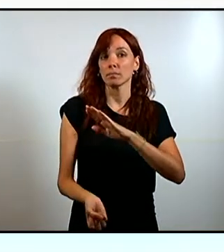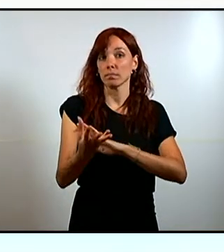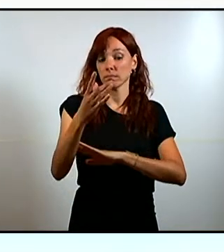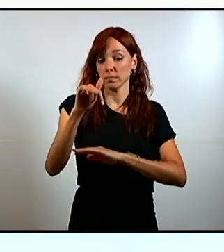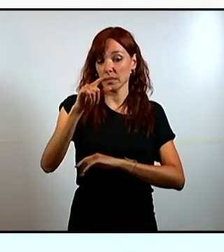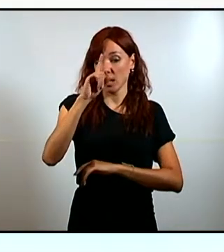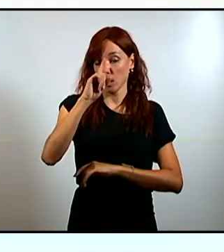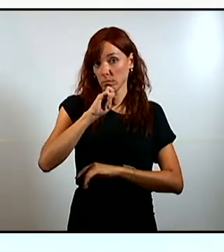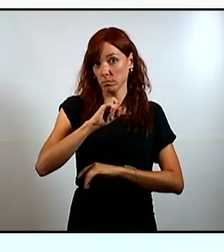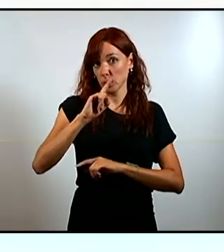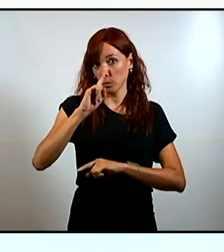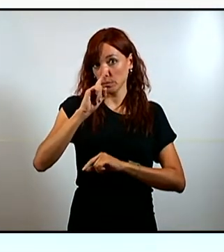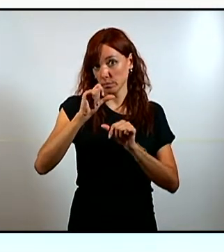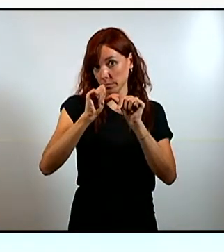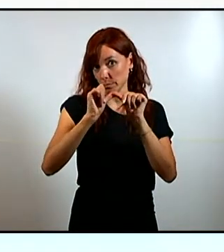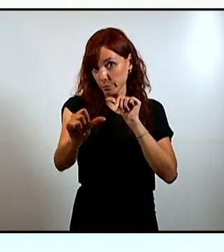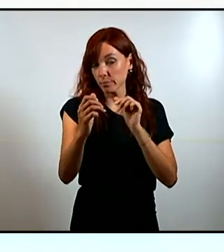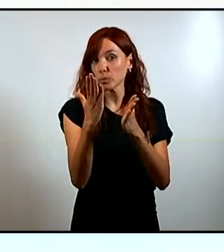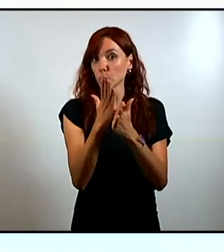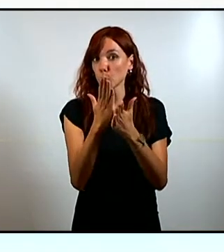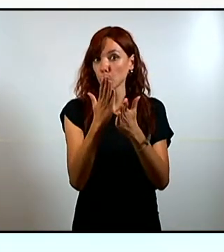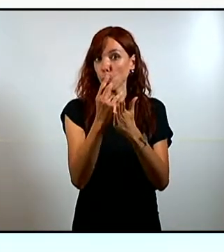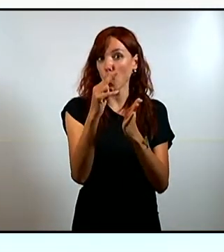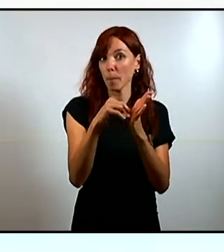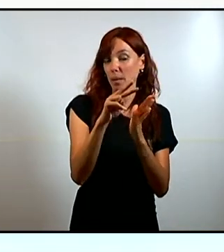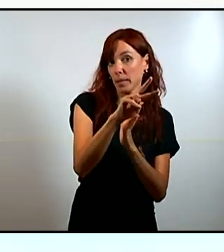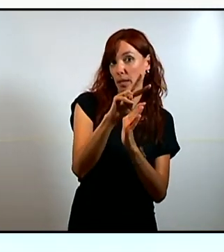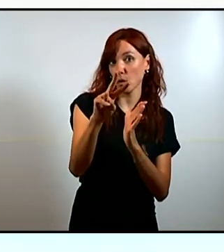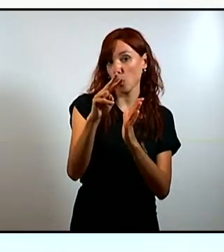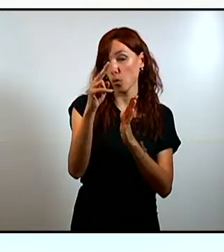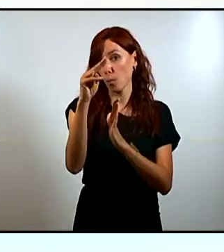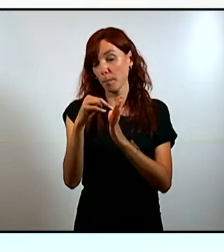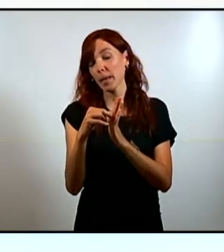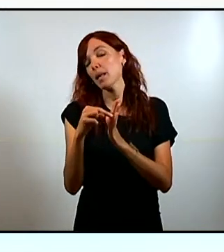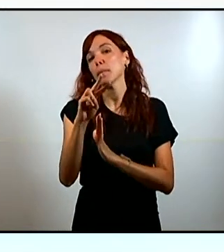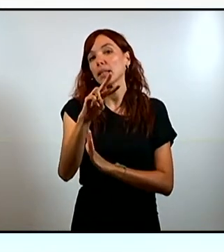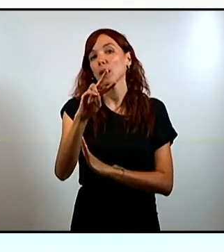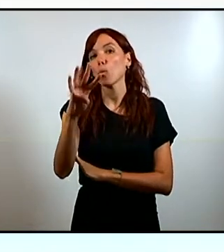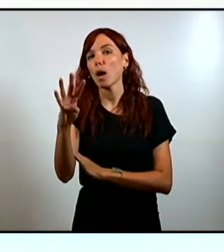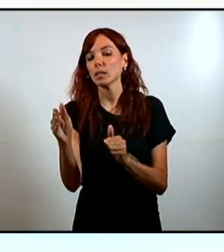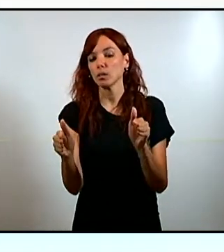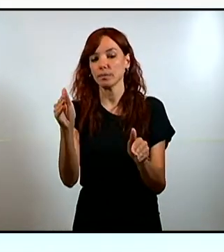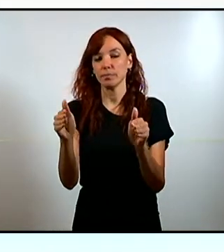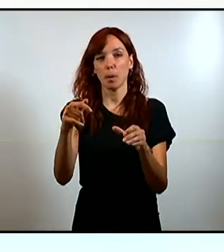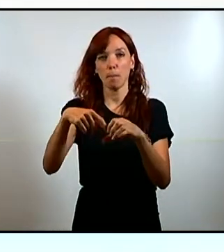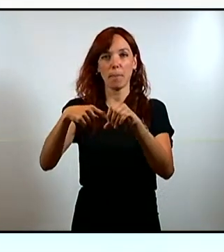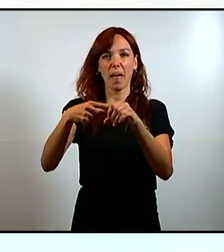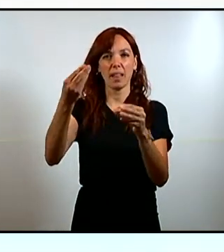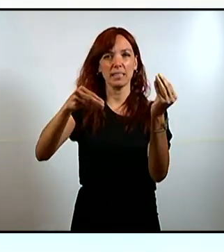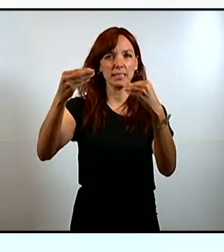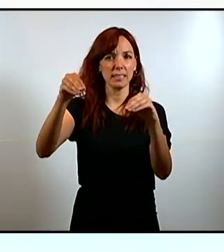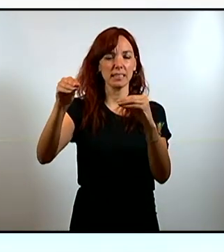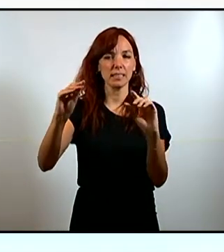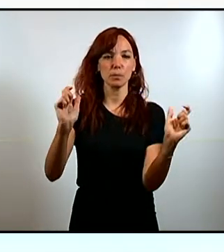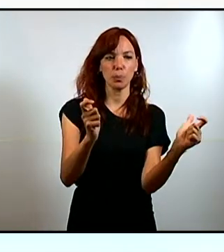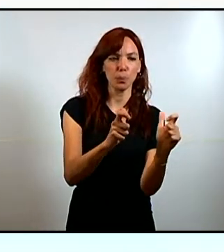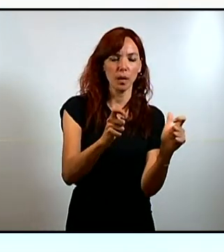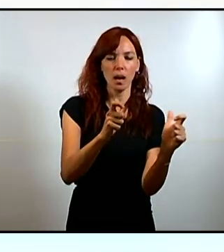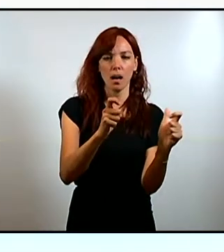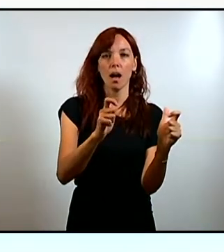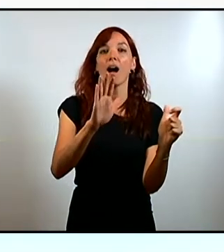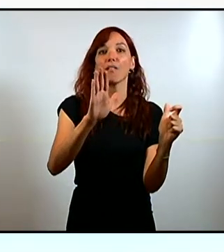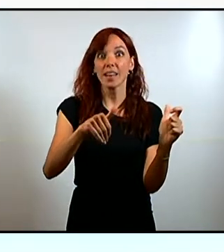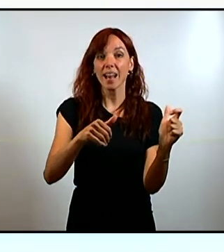2023-24, sabes entre los que se incluyeron 300 plazas más, teníamos muchas menos y hemos conseguido meter